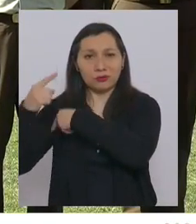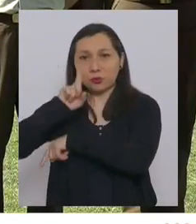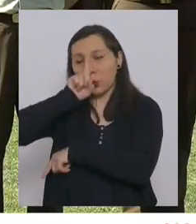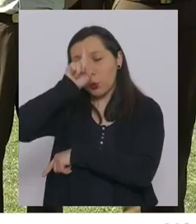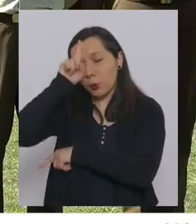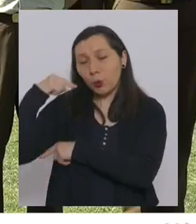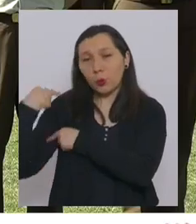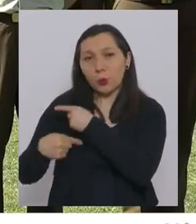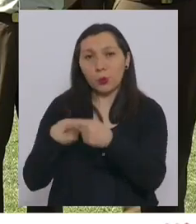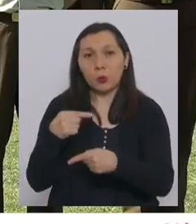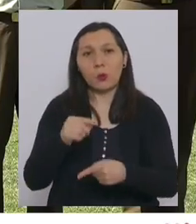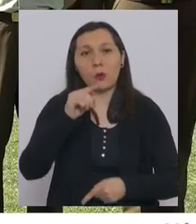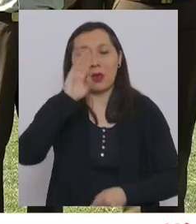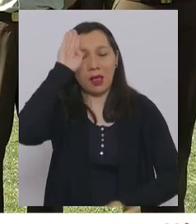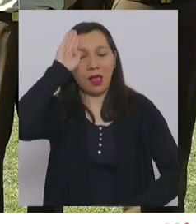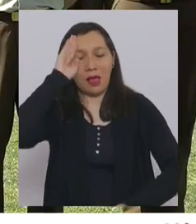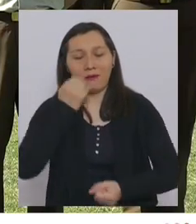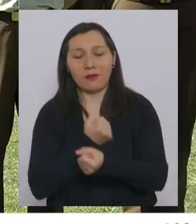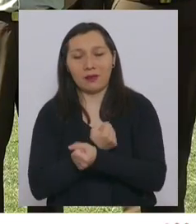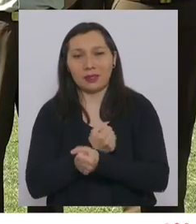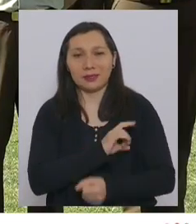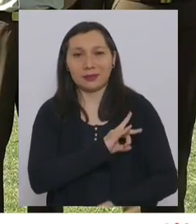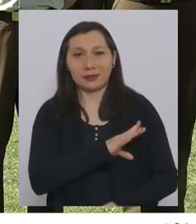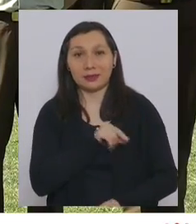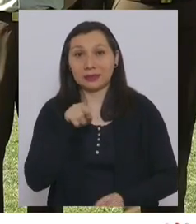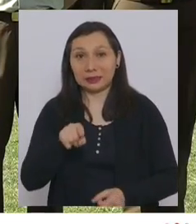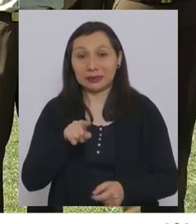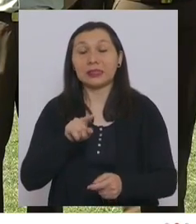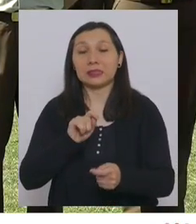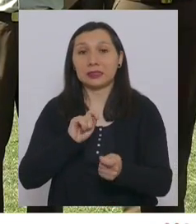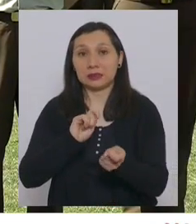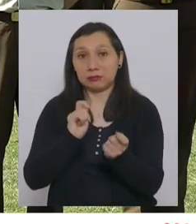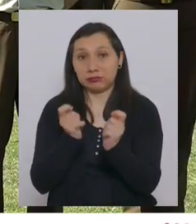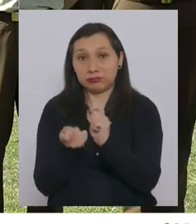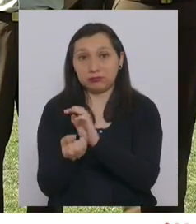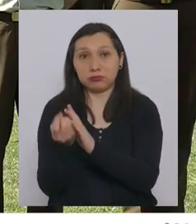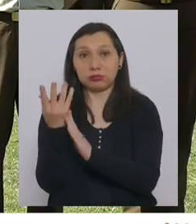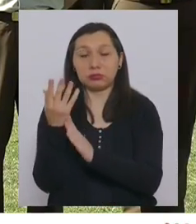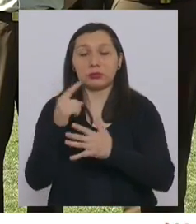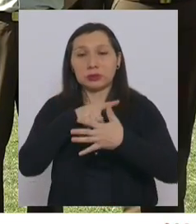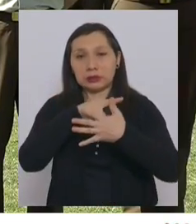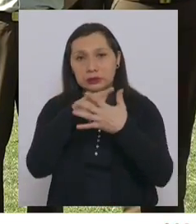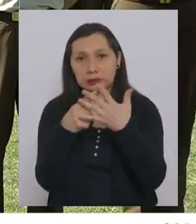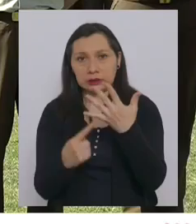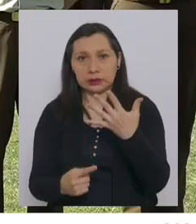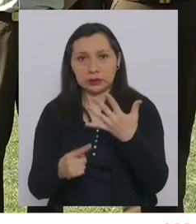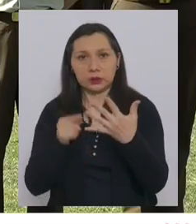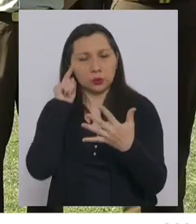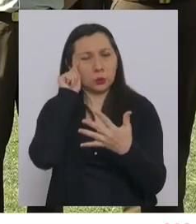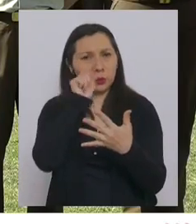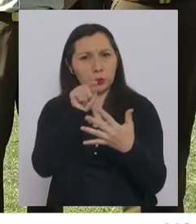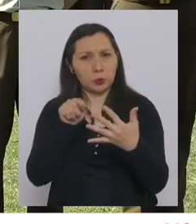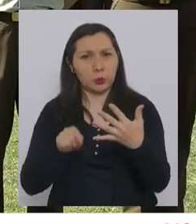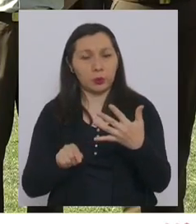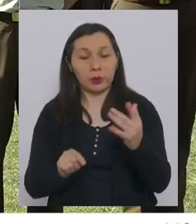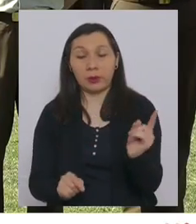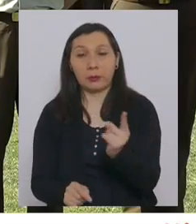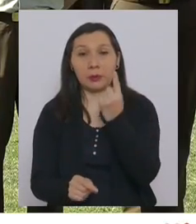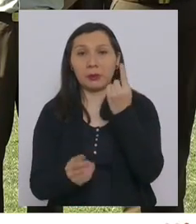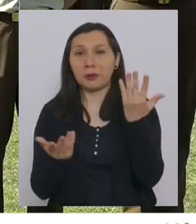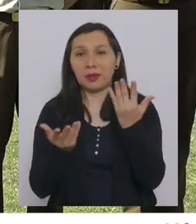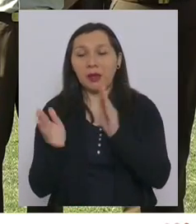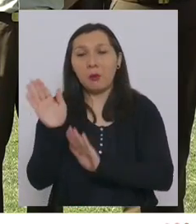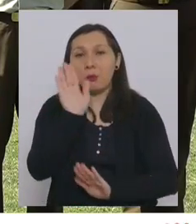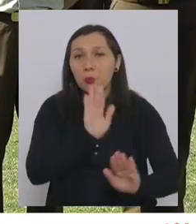tradición de Carabineros de Chile. Esta reforma se agrupa en 5 grandes ejes. El primero es la